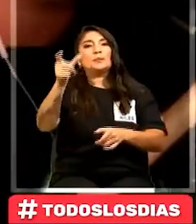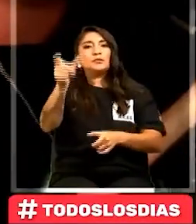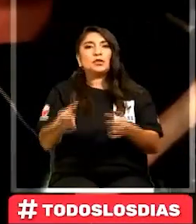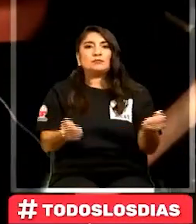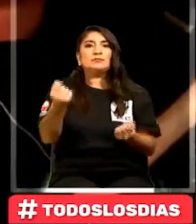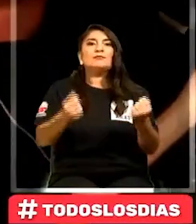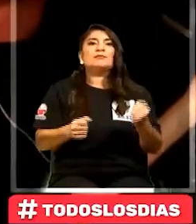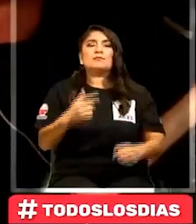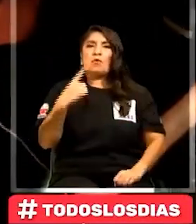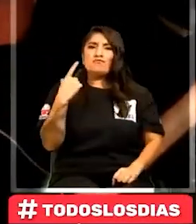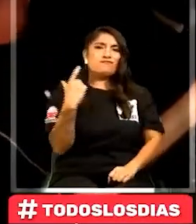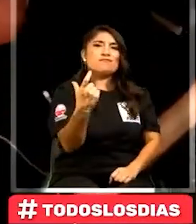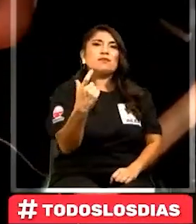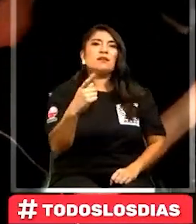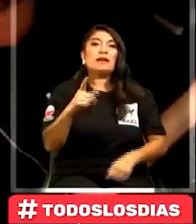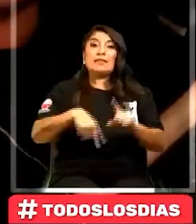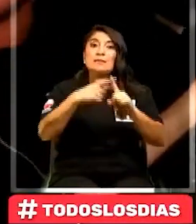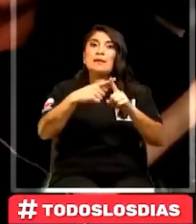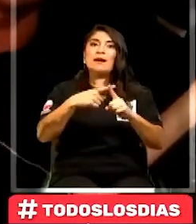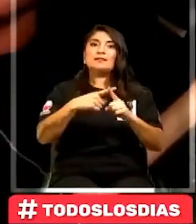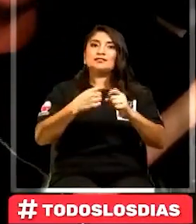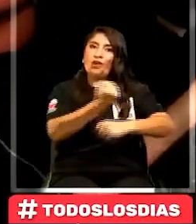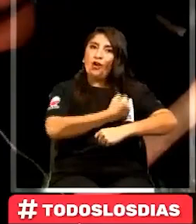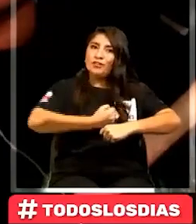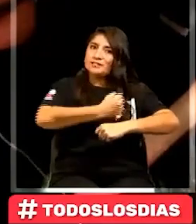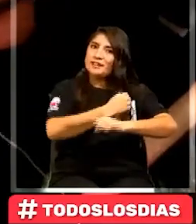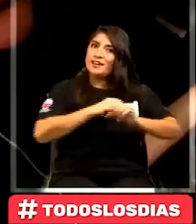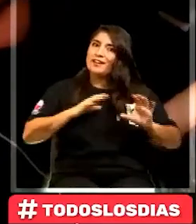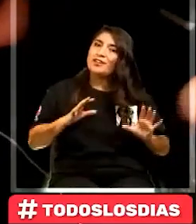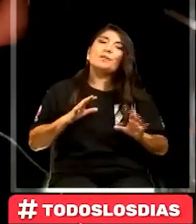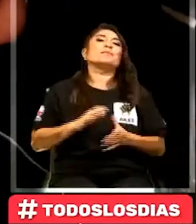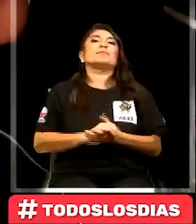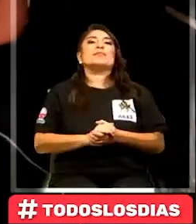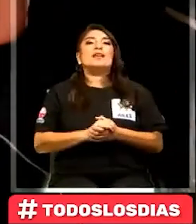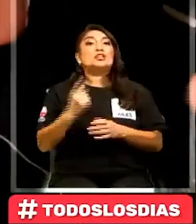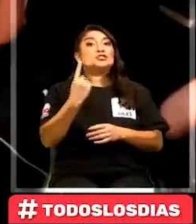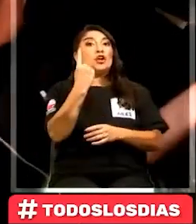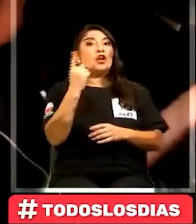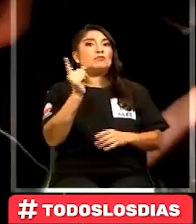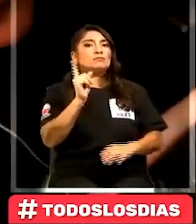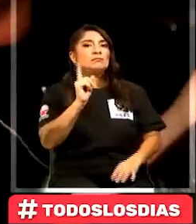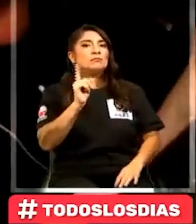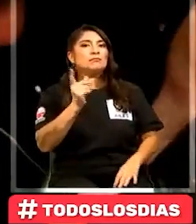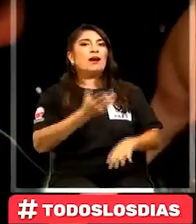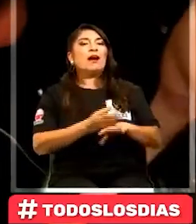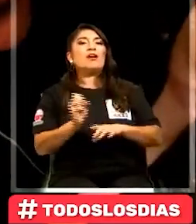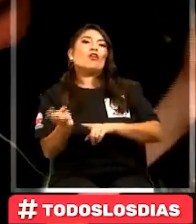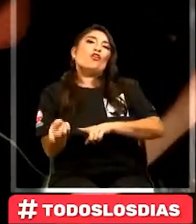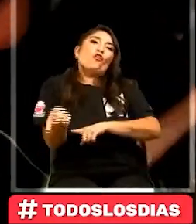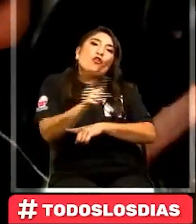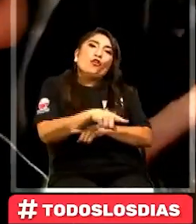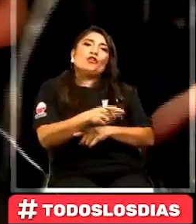es cocinero, Eduardo Fuentes. Exactamente, y no va solo porque en nuestro segundo carpool ahí tenemos